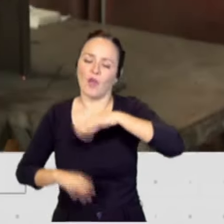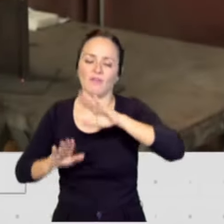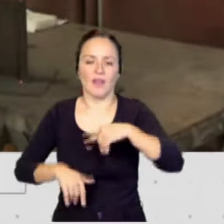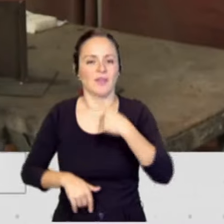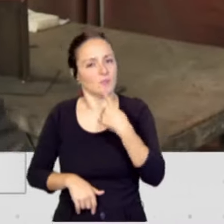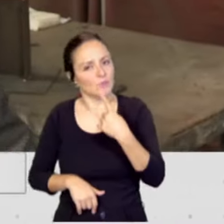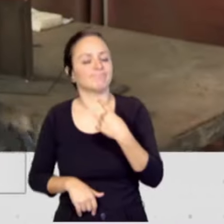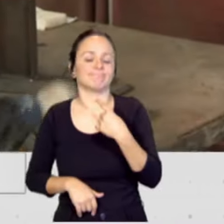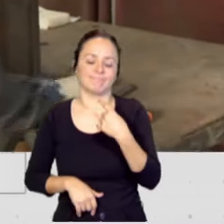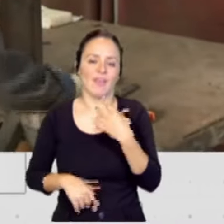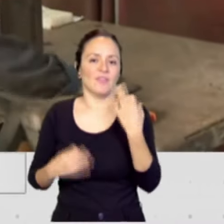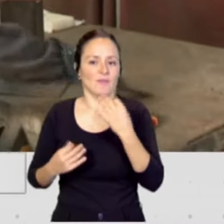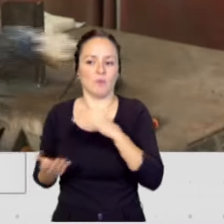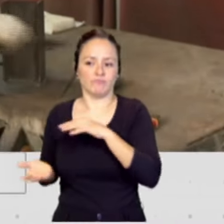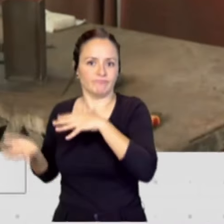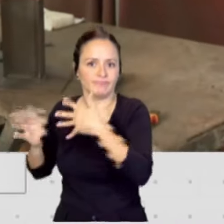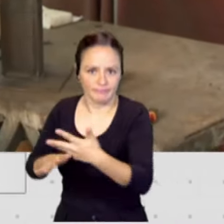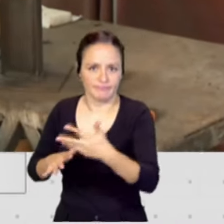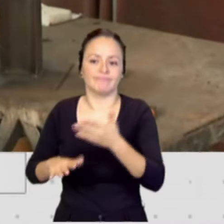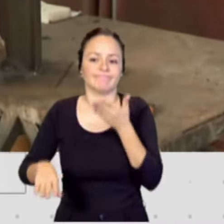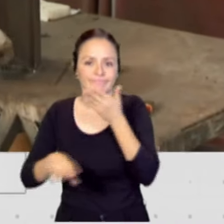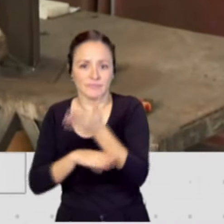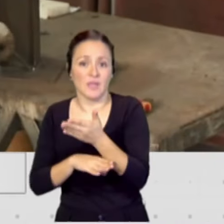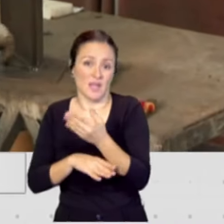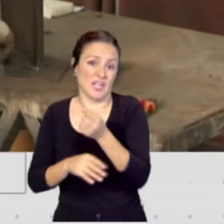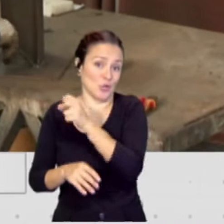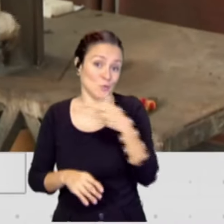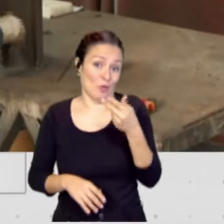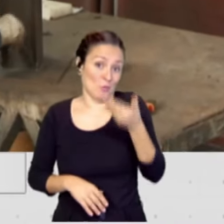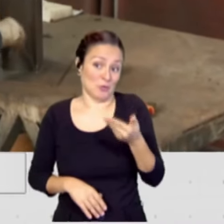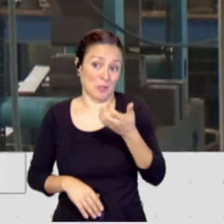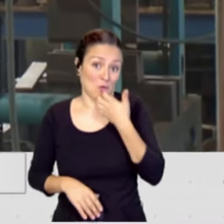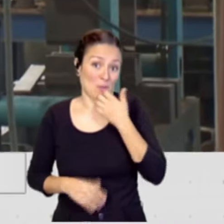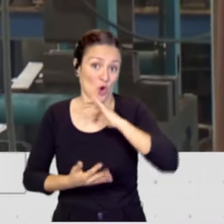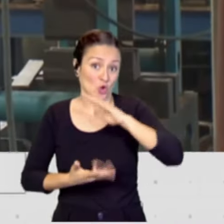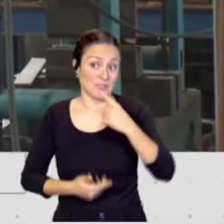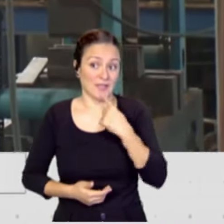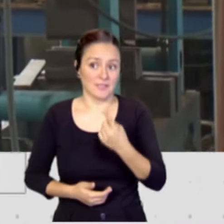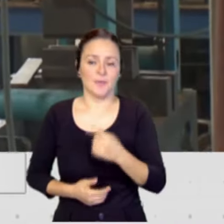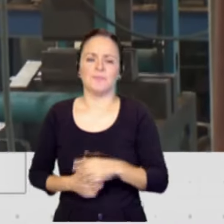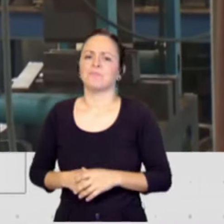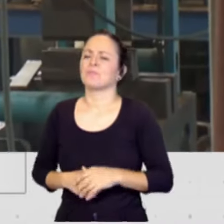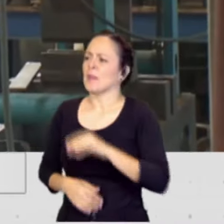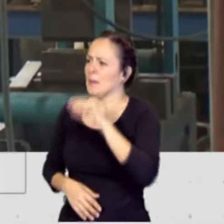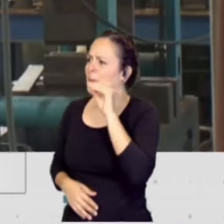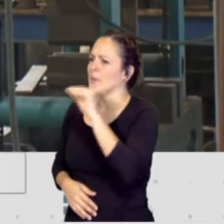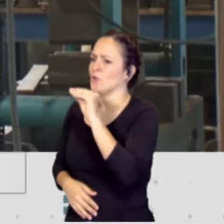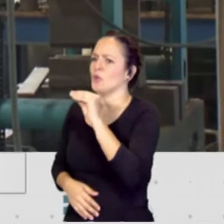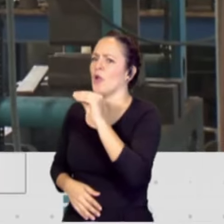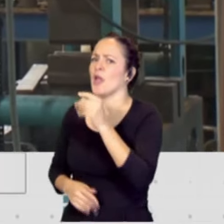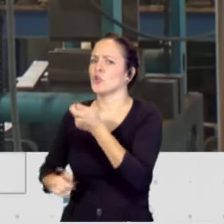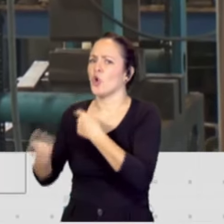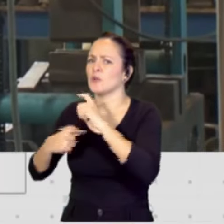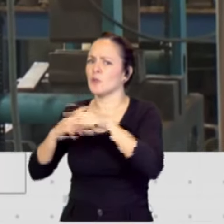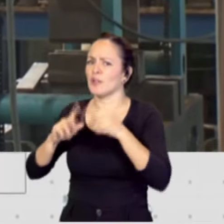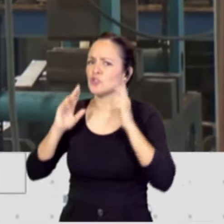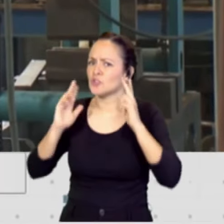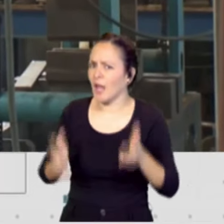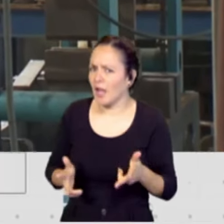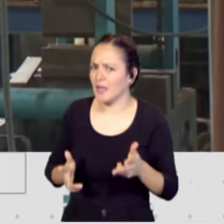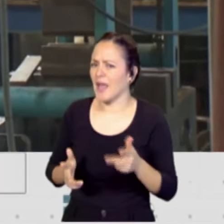dieron lugar a importantes resultados como aparece la noticia en el comercio y la hostelería le pregunto señor guindin son los